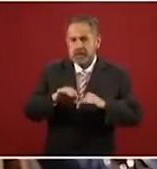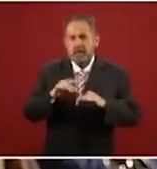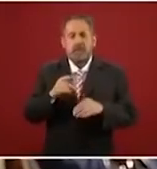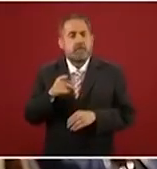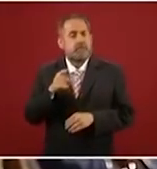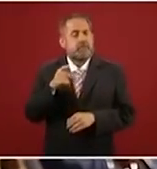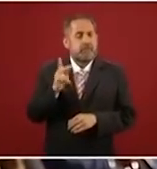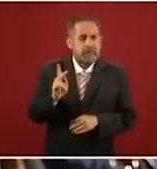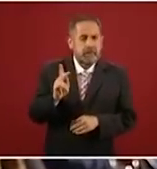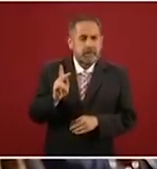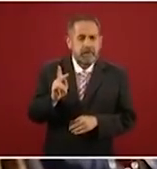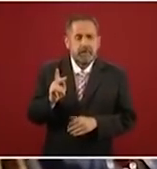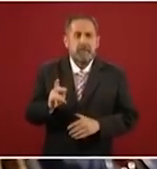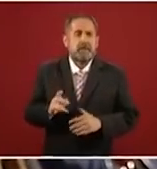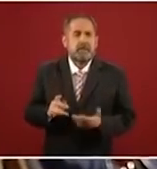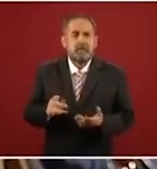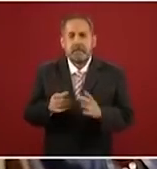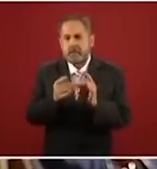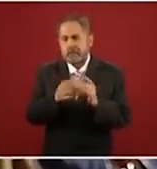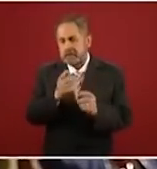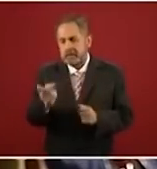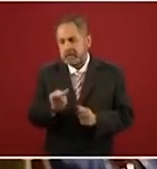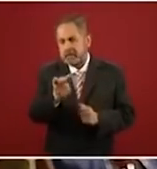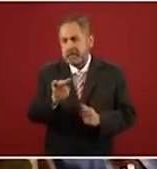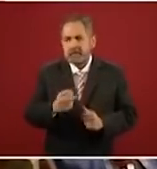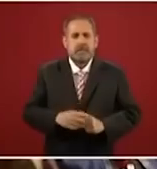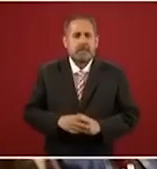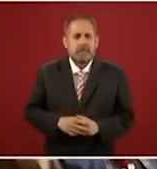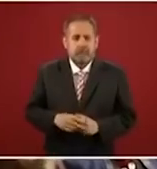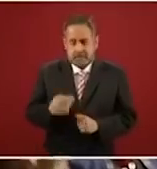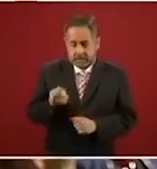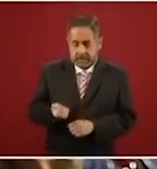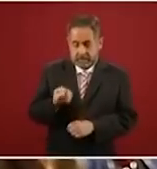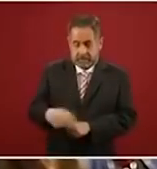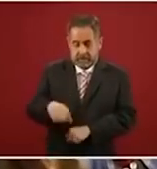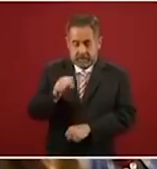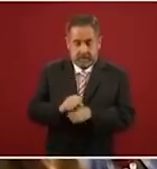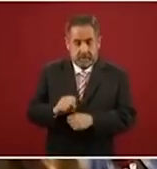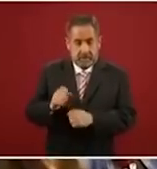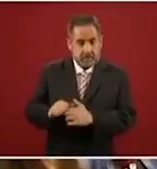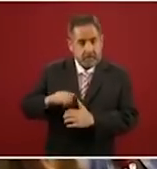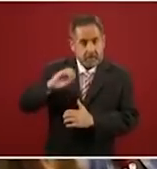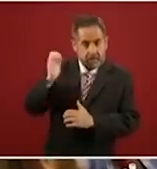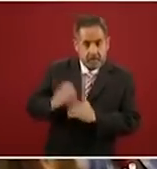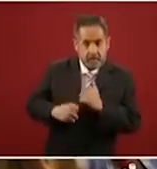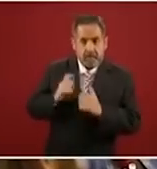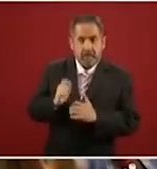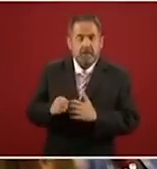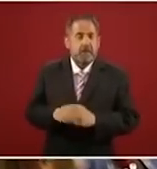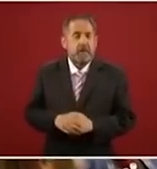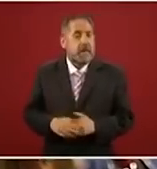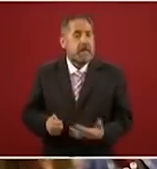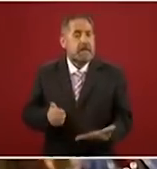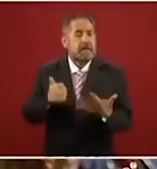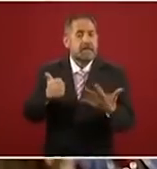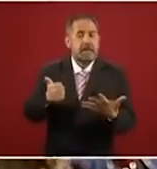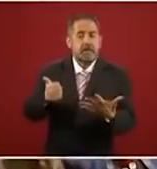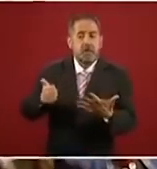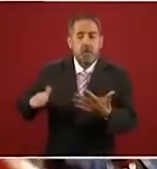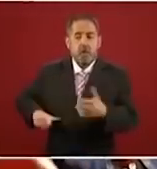sin embargo la pregunta es es esta esta semana que acaba de terminar seis gobernadores